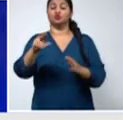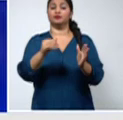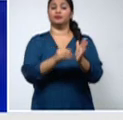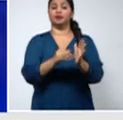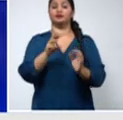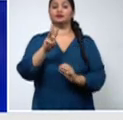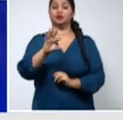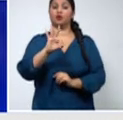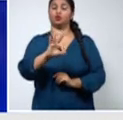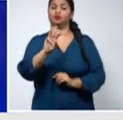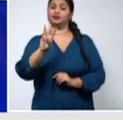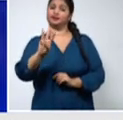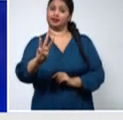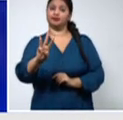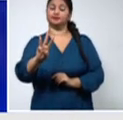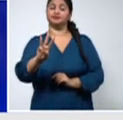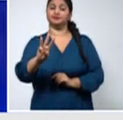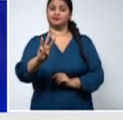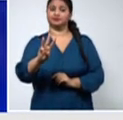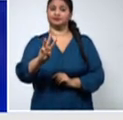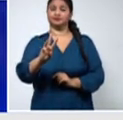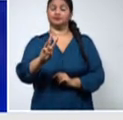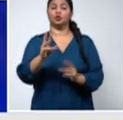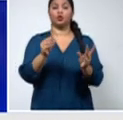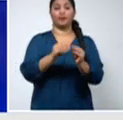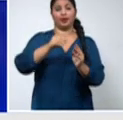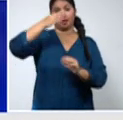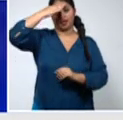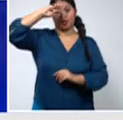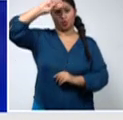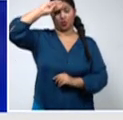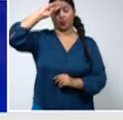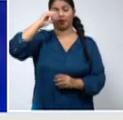12.383, pues se ve también que